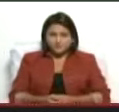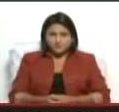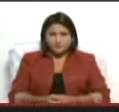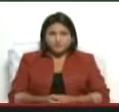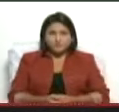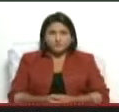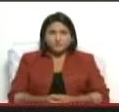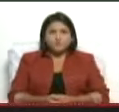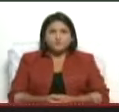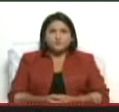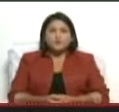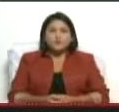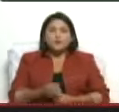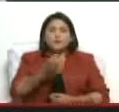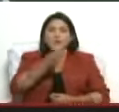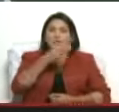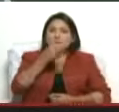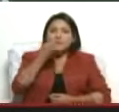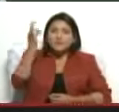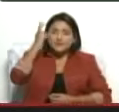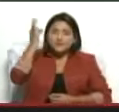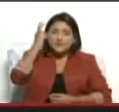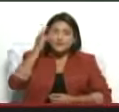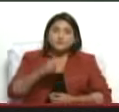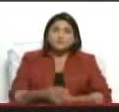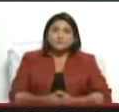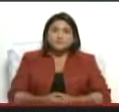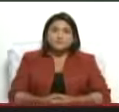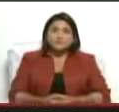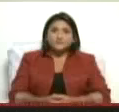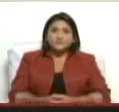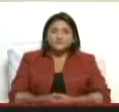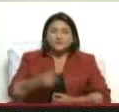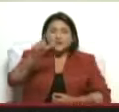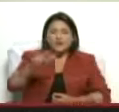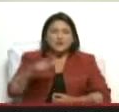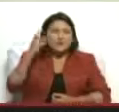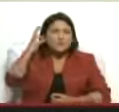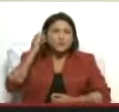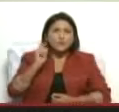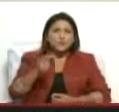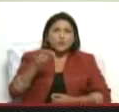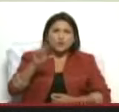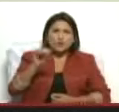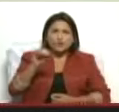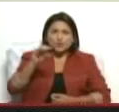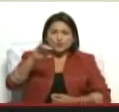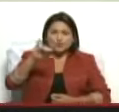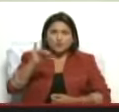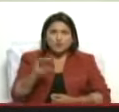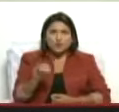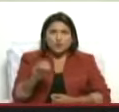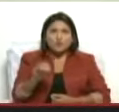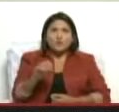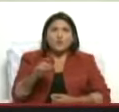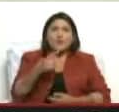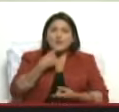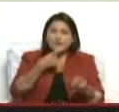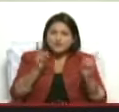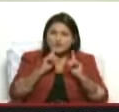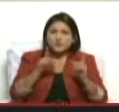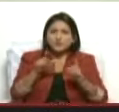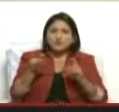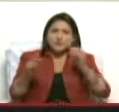Buenas tardes fiscal la abogada Rocío San Miguel ha sido nombrado En algunos medios de comunicación como